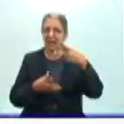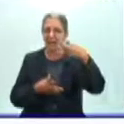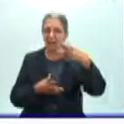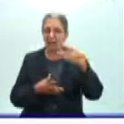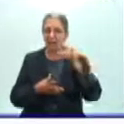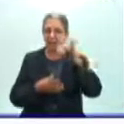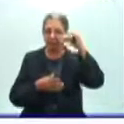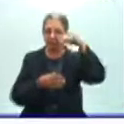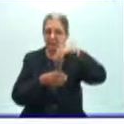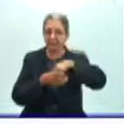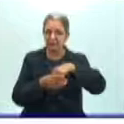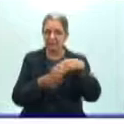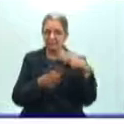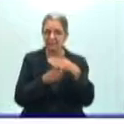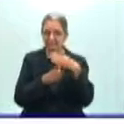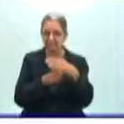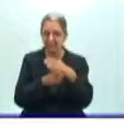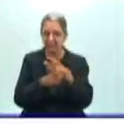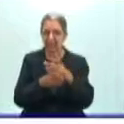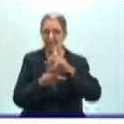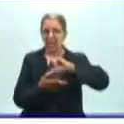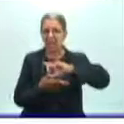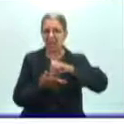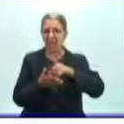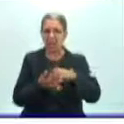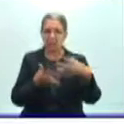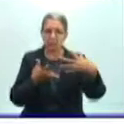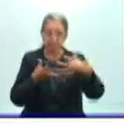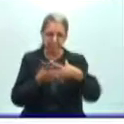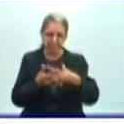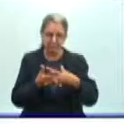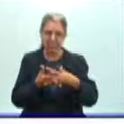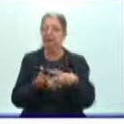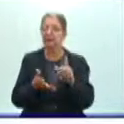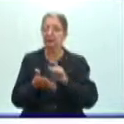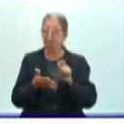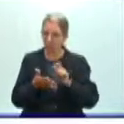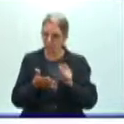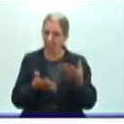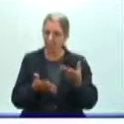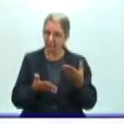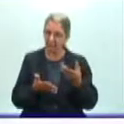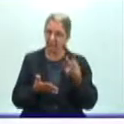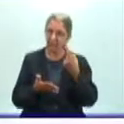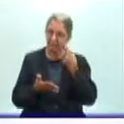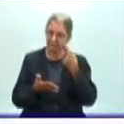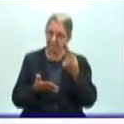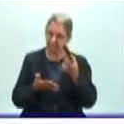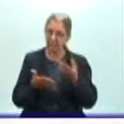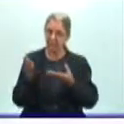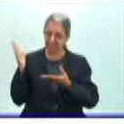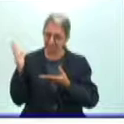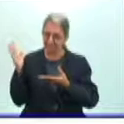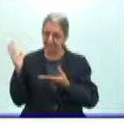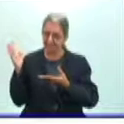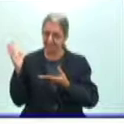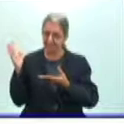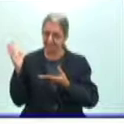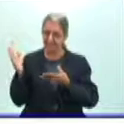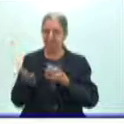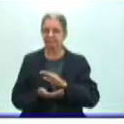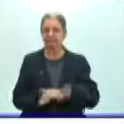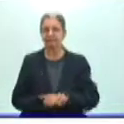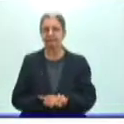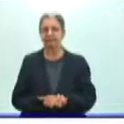la mitad. Verifica tu respuesta, ve copiando en la libreta esto que ahora te aparece en